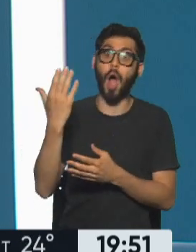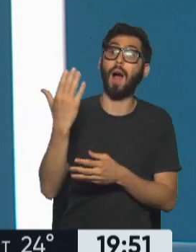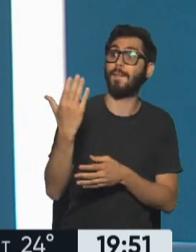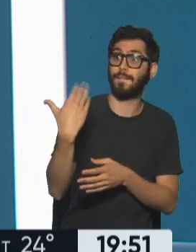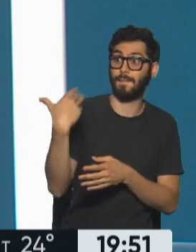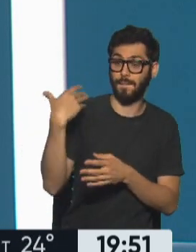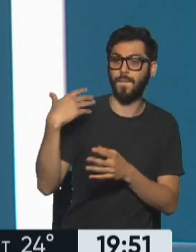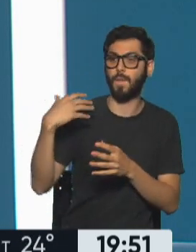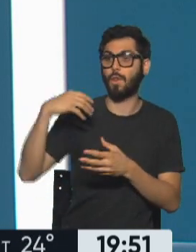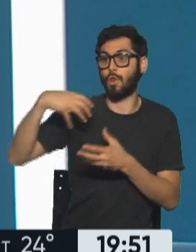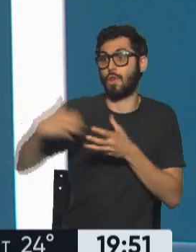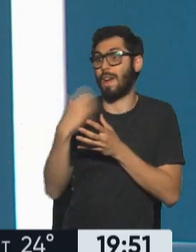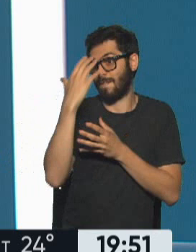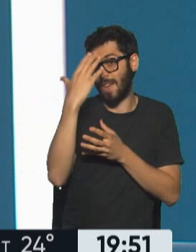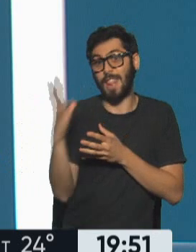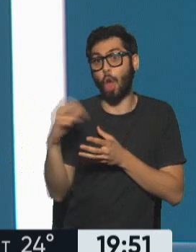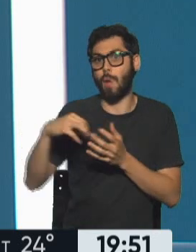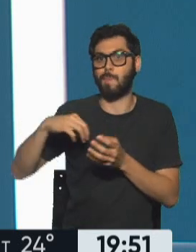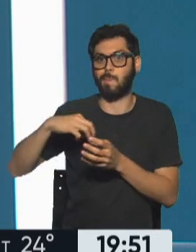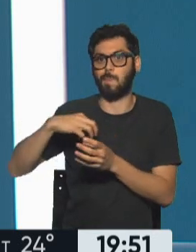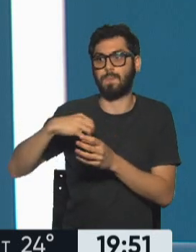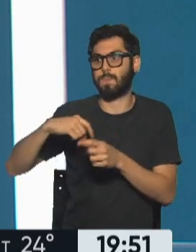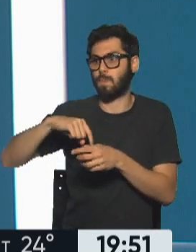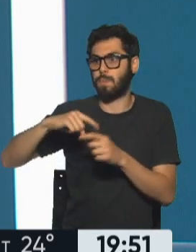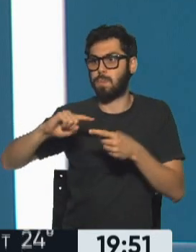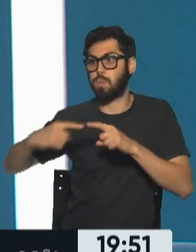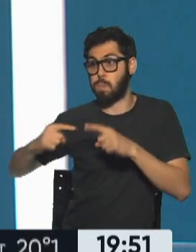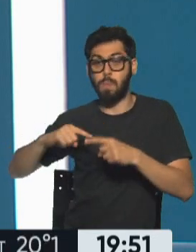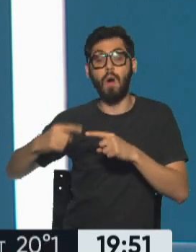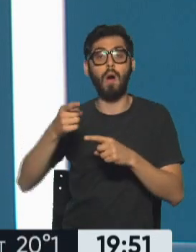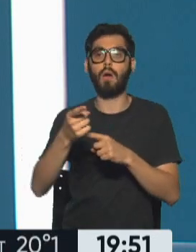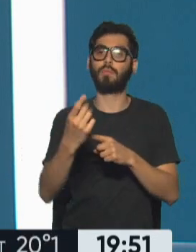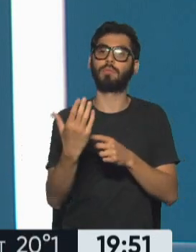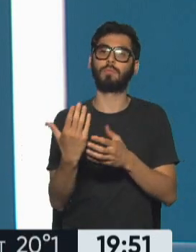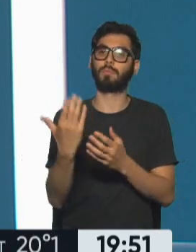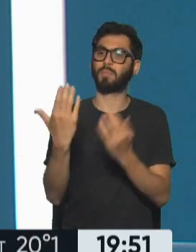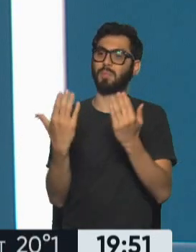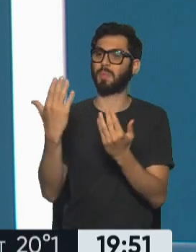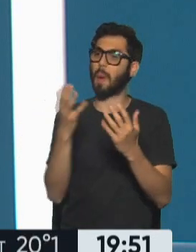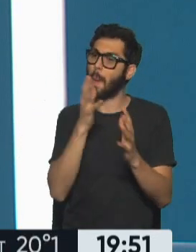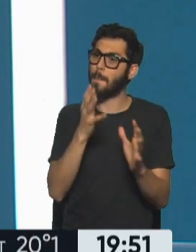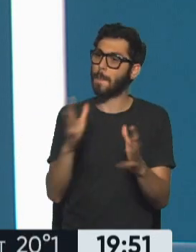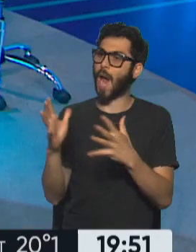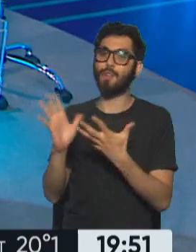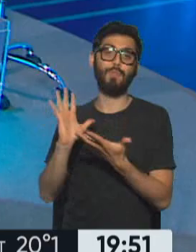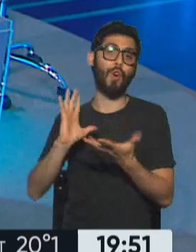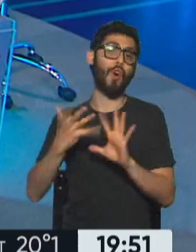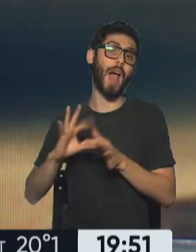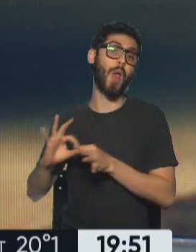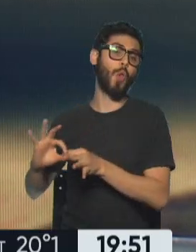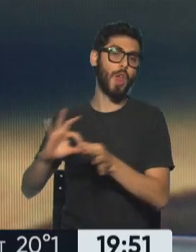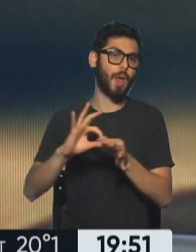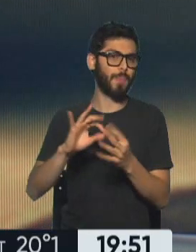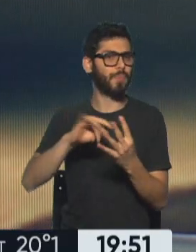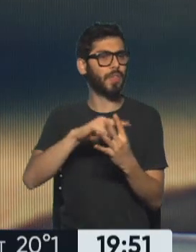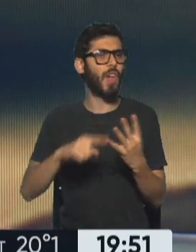digamos, internas en el Frente de Todos, casi que también sirvió para mostrar algo parecido o alguito parecido a una prenda de unidad. ¿De quiénes son los 4 votos